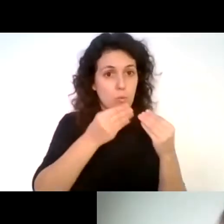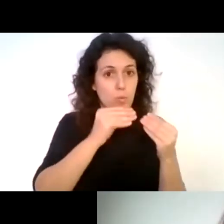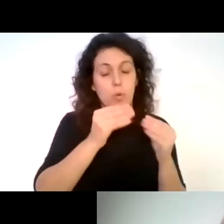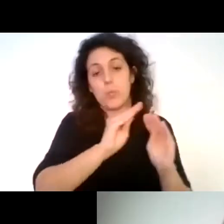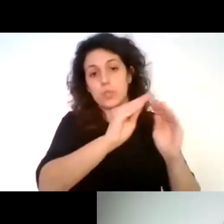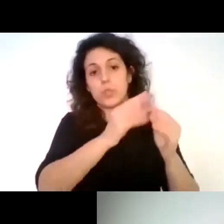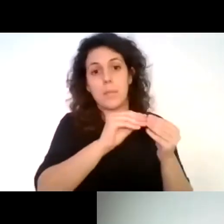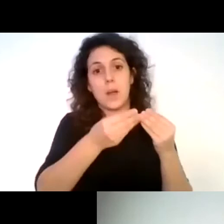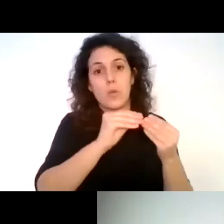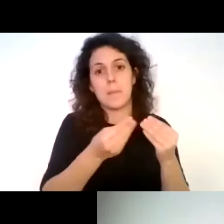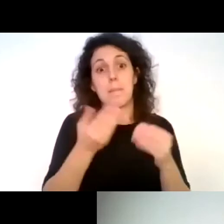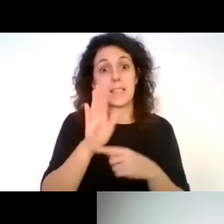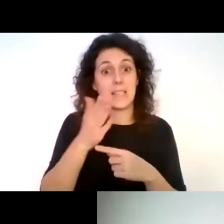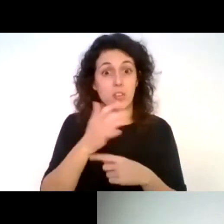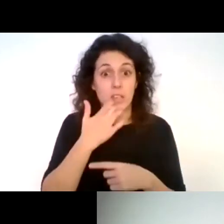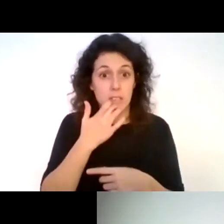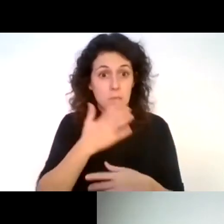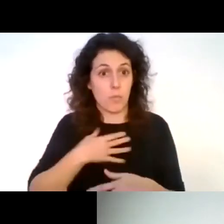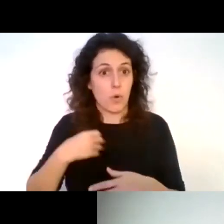vuestras presentaciones, las podéis pasar.